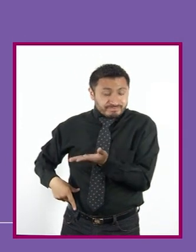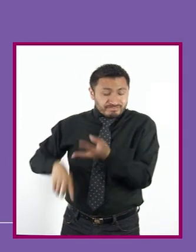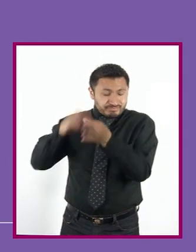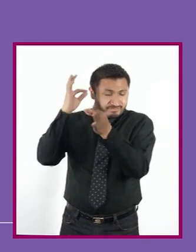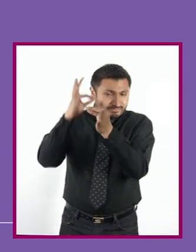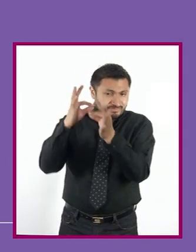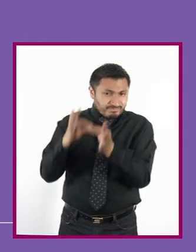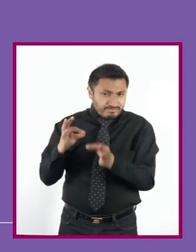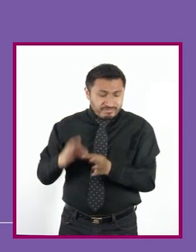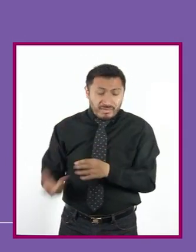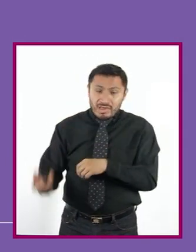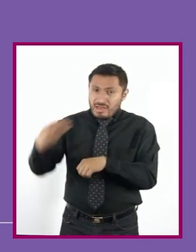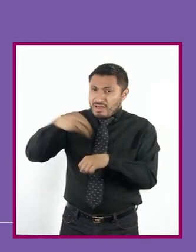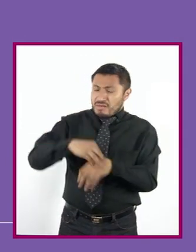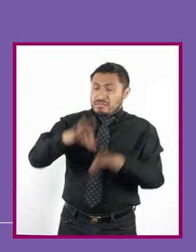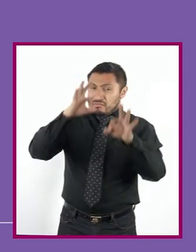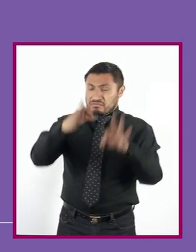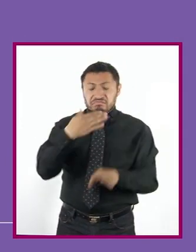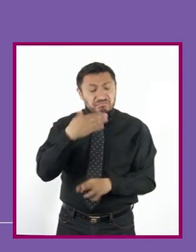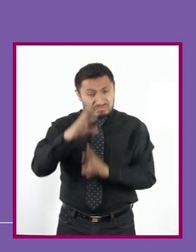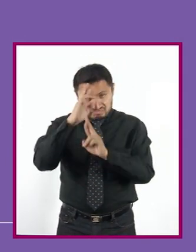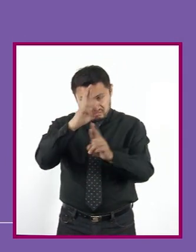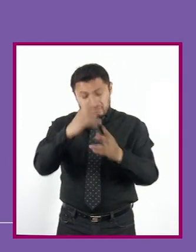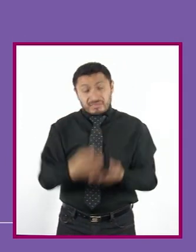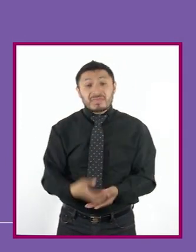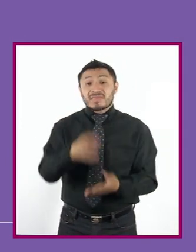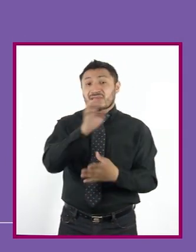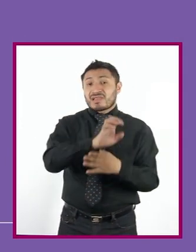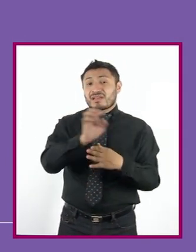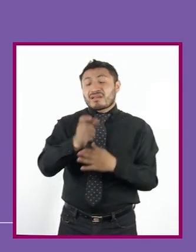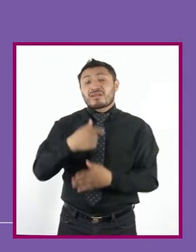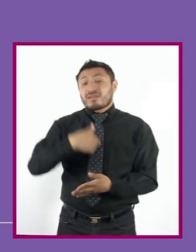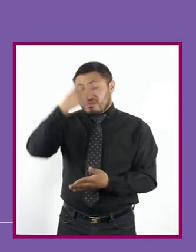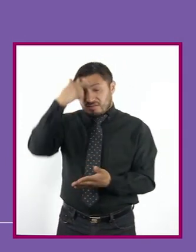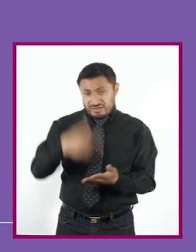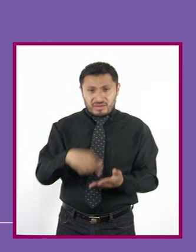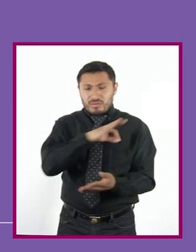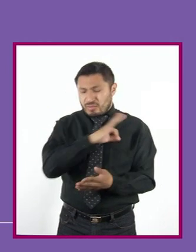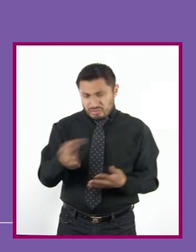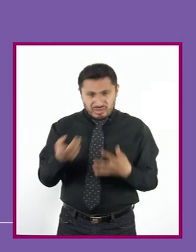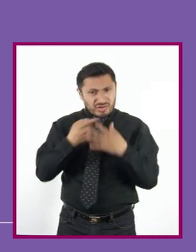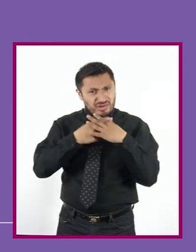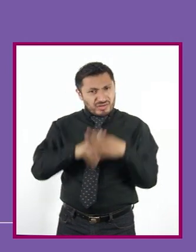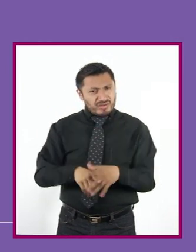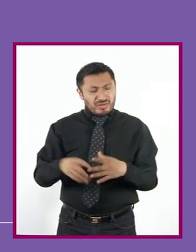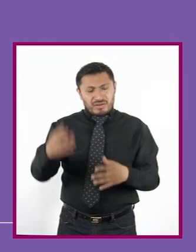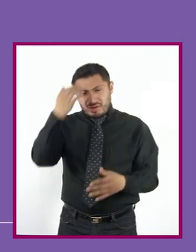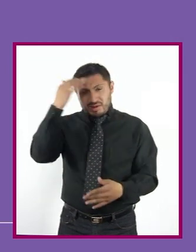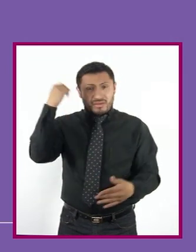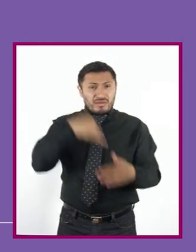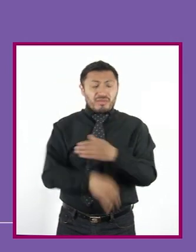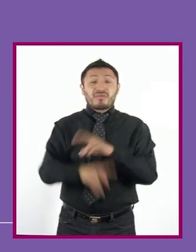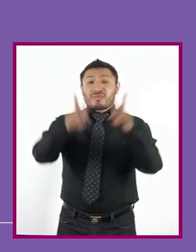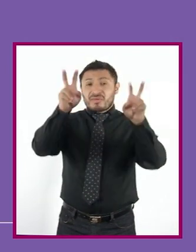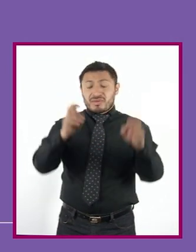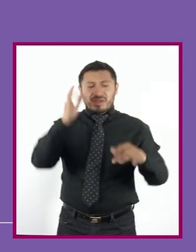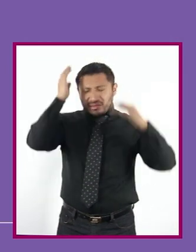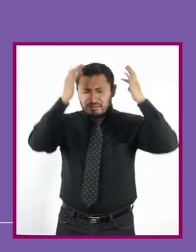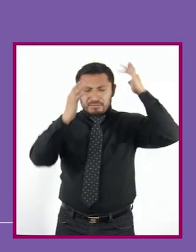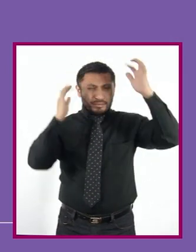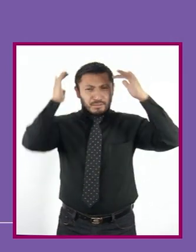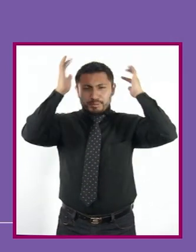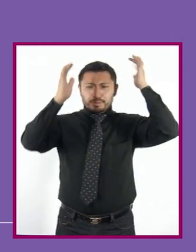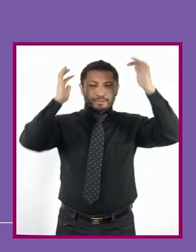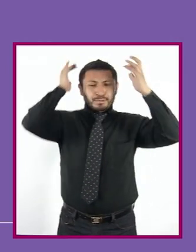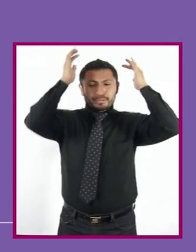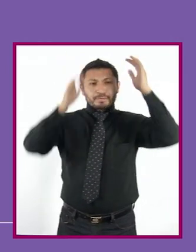cumpla, se comporte como tal, ¿no? Entonces, yo creo que ahí podríamos empezar a ahondar y a reflexionar que